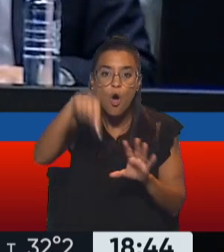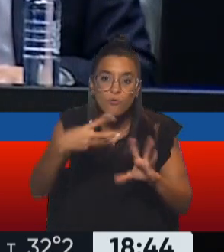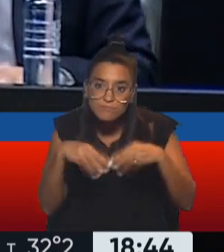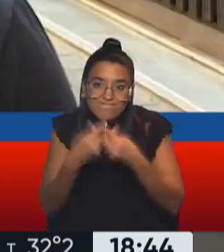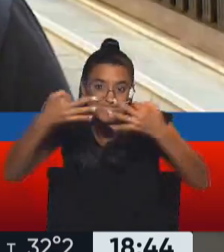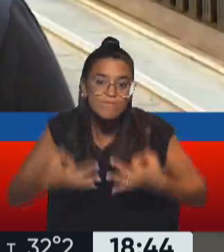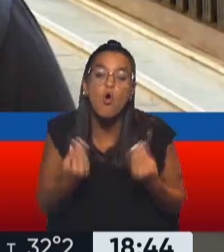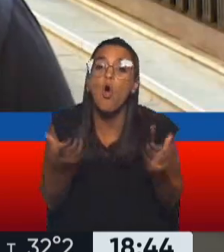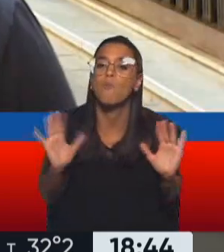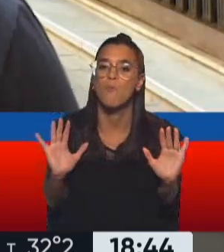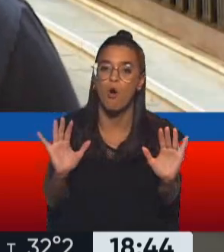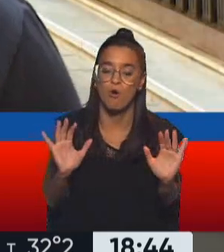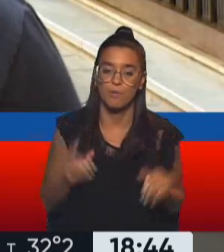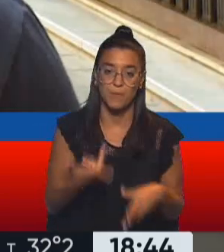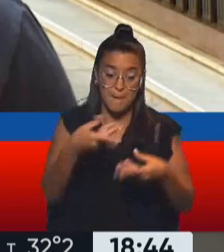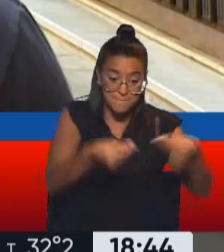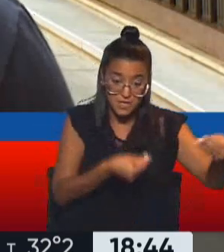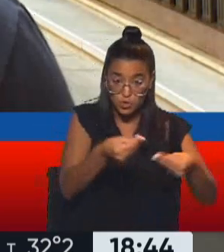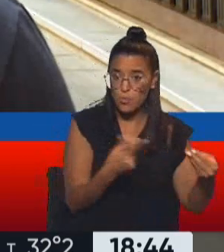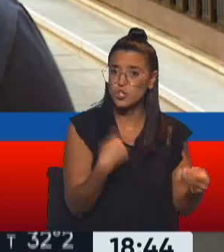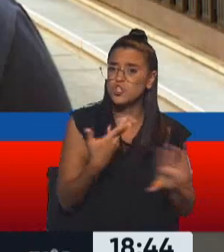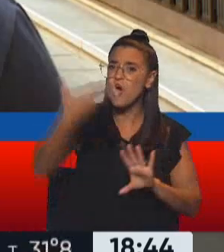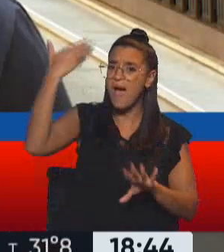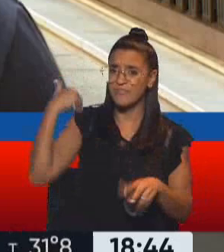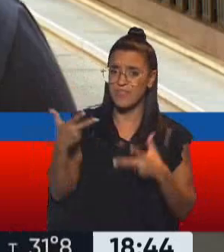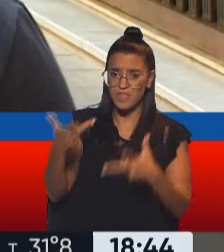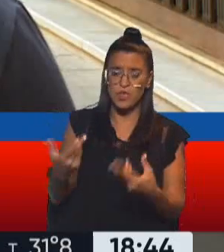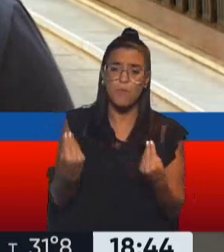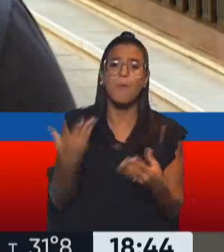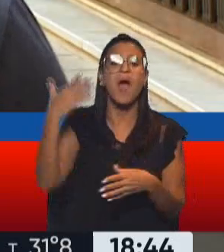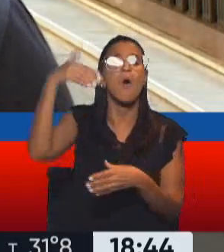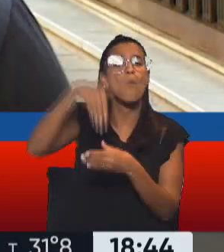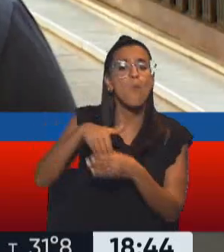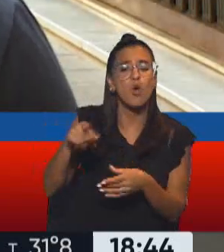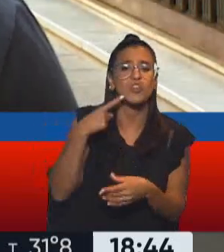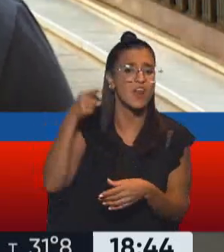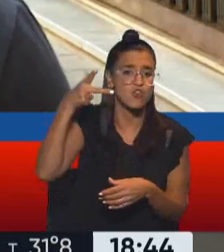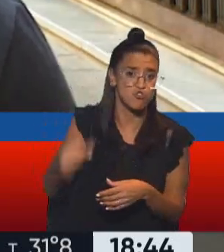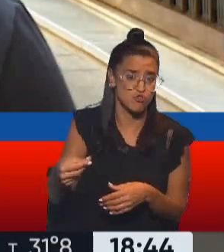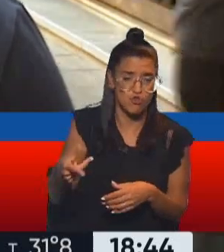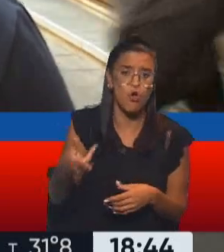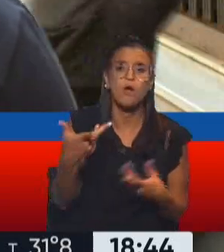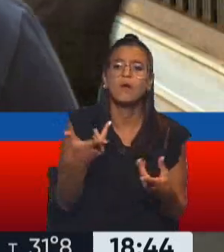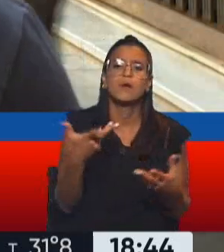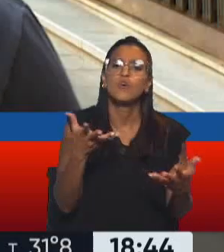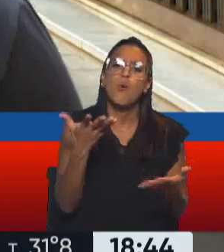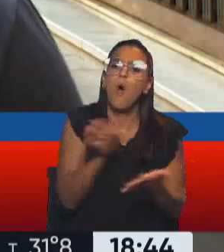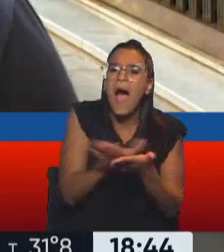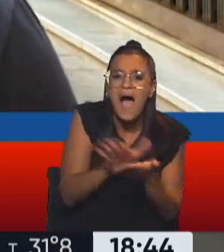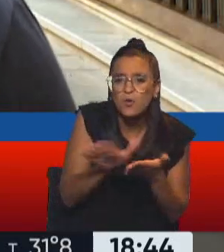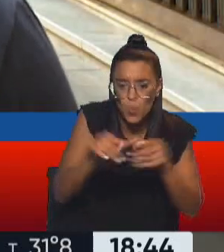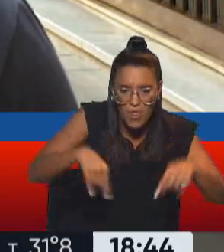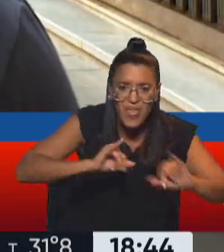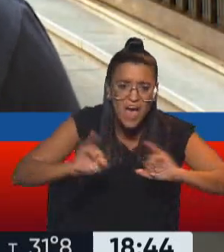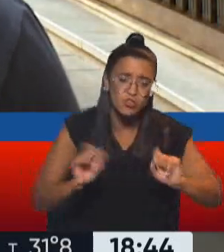¿no? El presupuesto, nosotros lo dijimos en su momento, una de las razones para votarlo en contra en el Congreso era que estaba muy desactualizado.